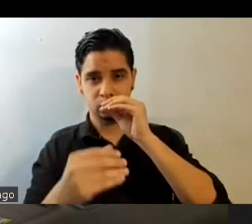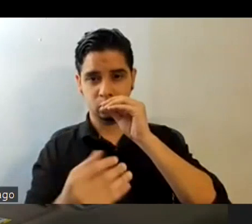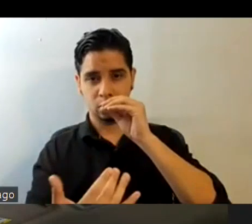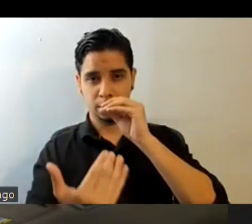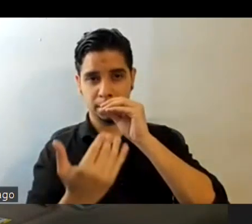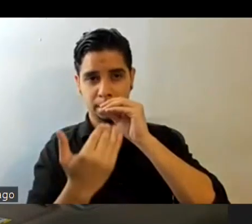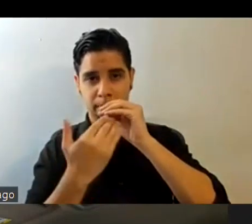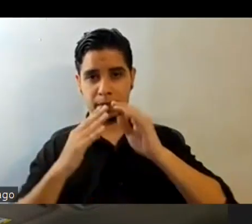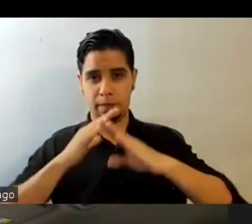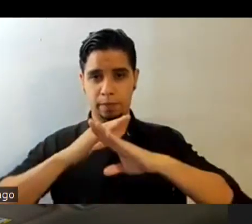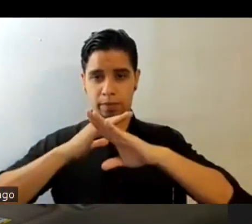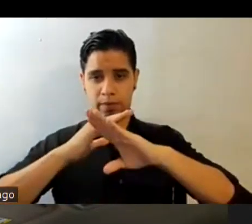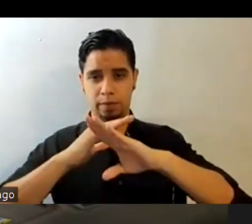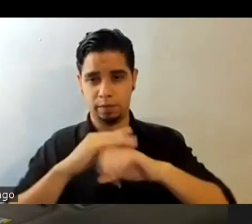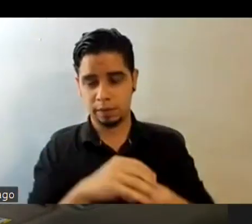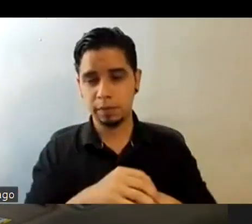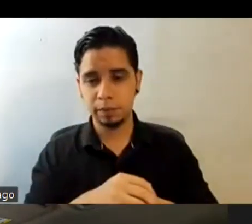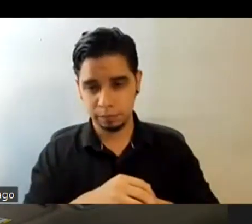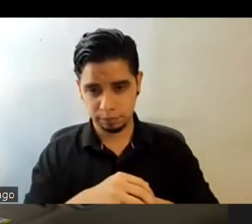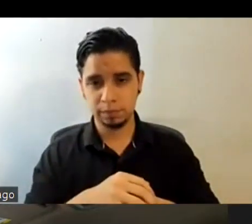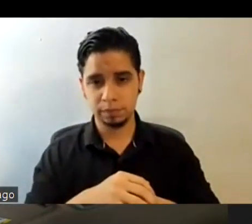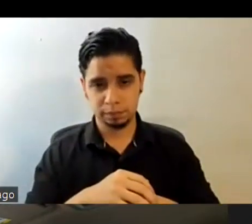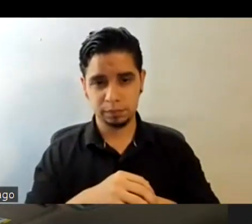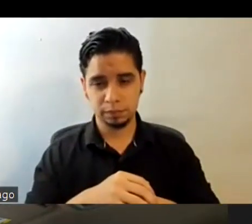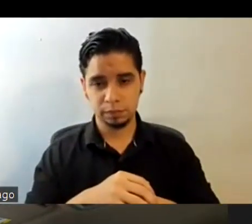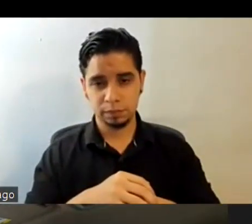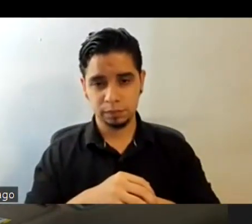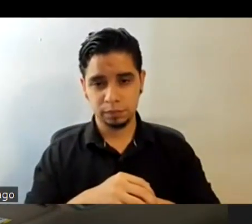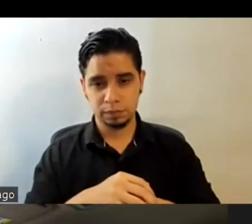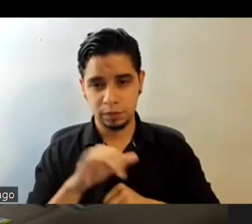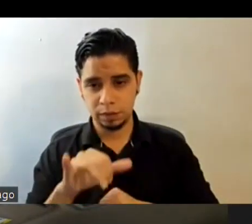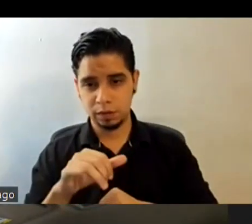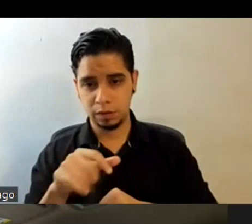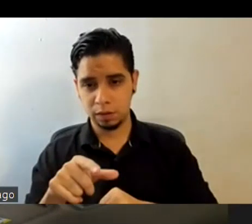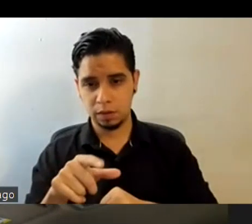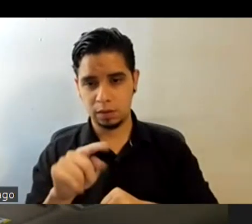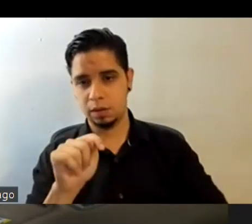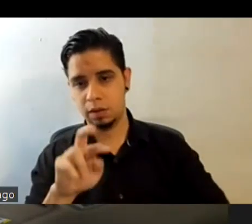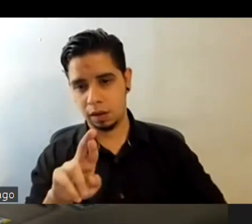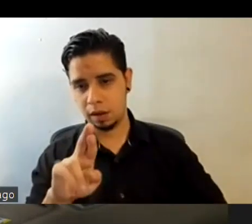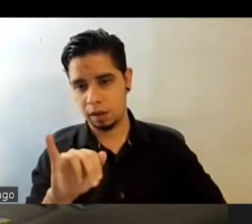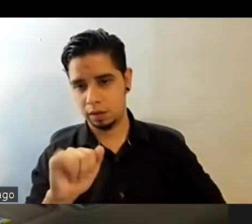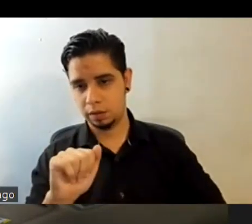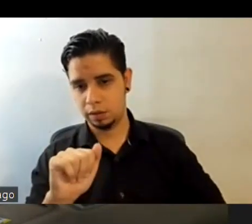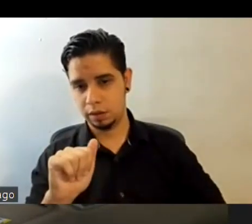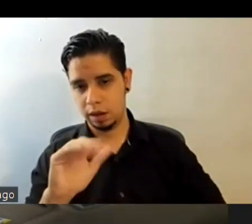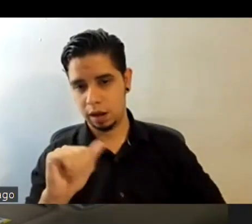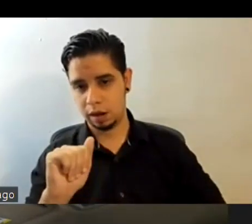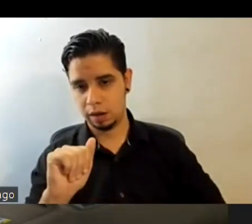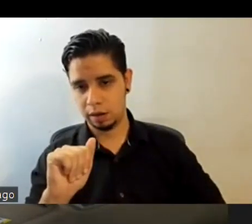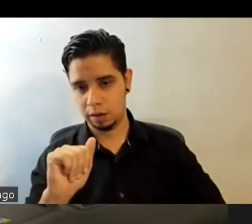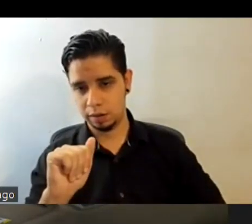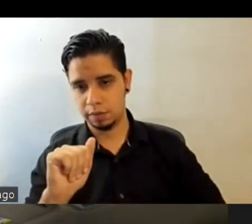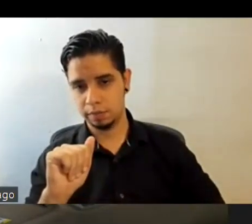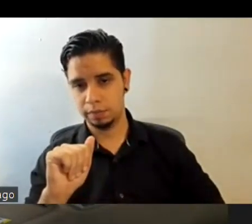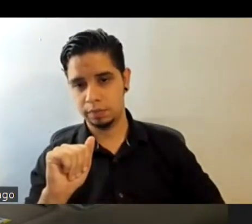había ahí, la bacteria lo absorbiera y el médico se protegía. Y eso se llama la triaca. ¿La cuál?